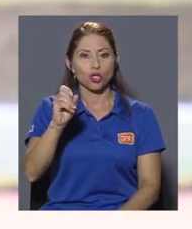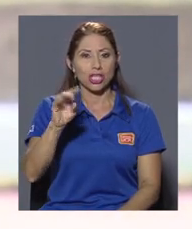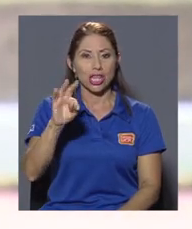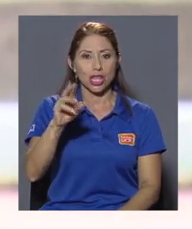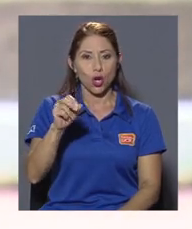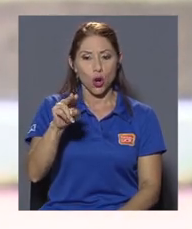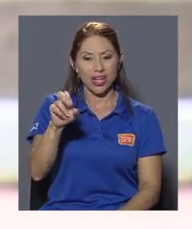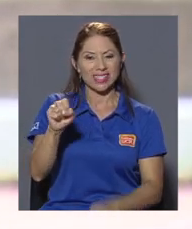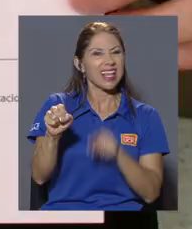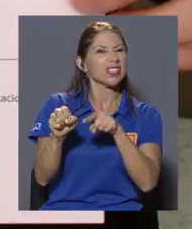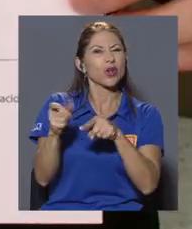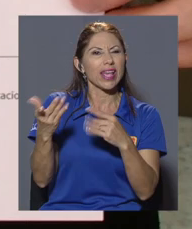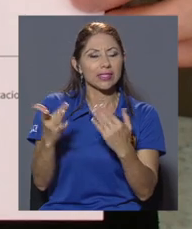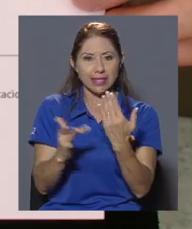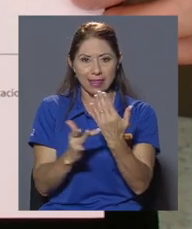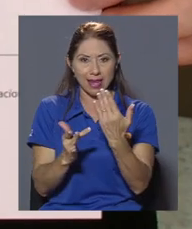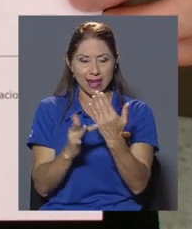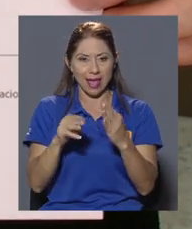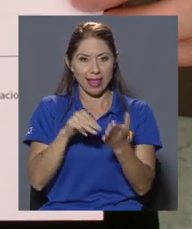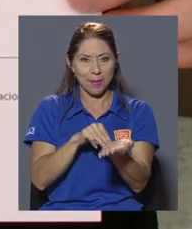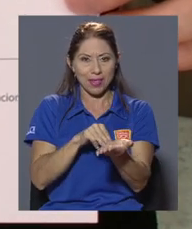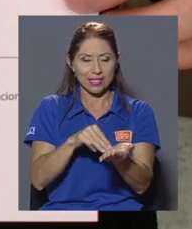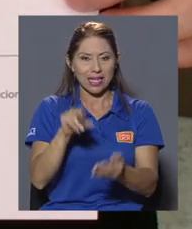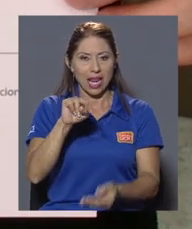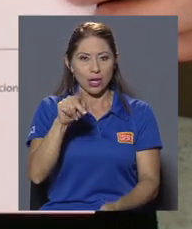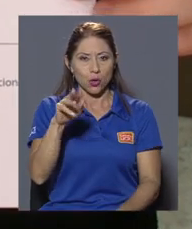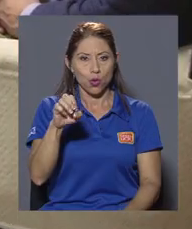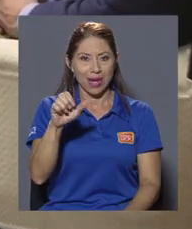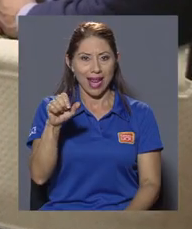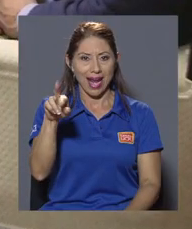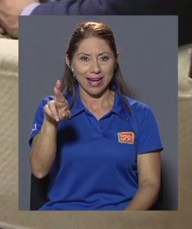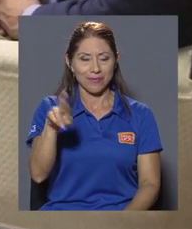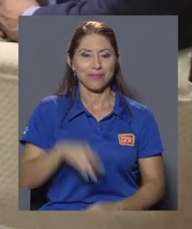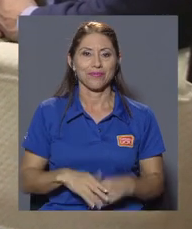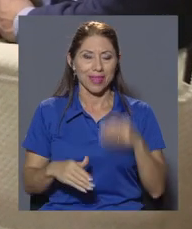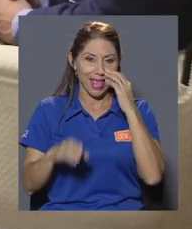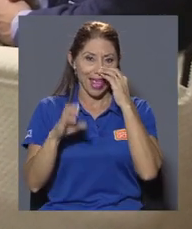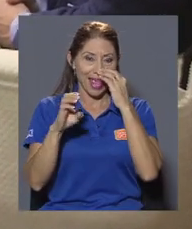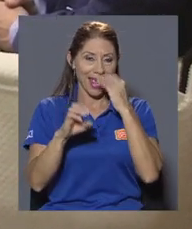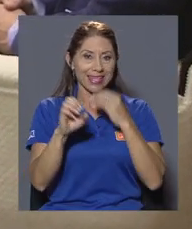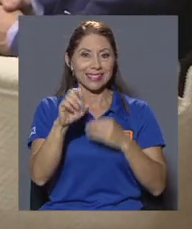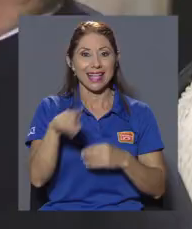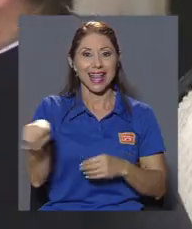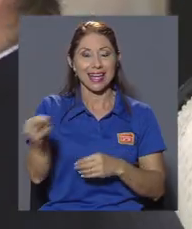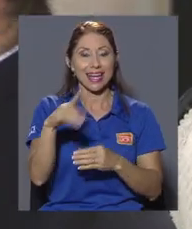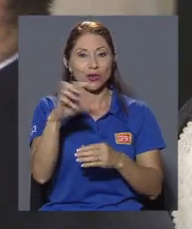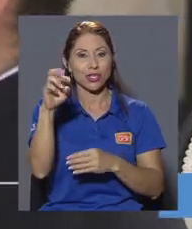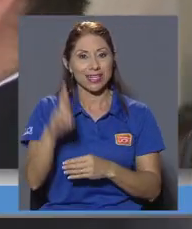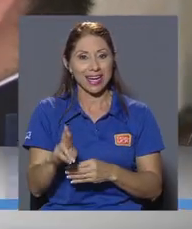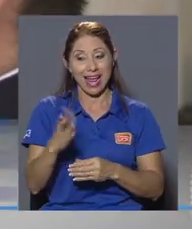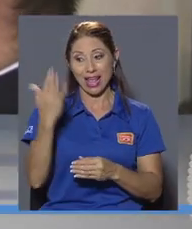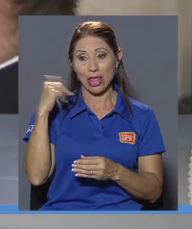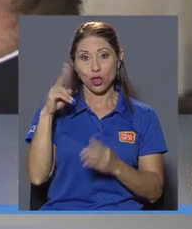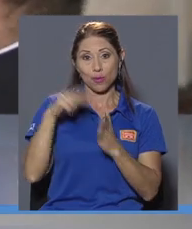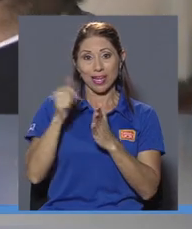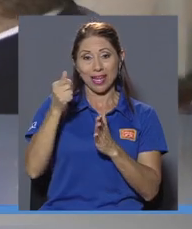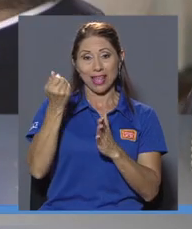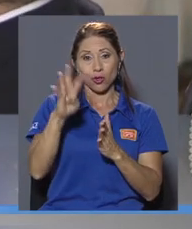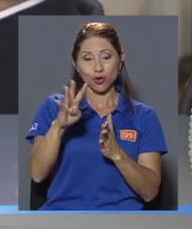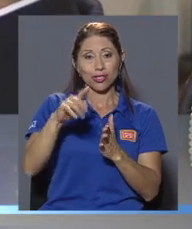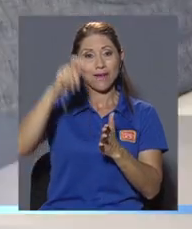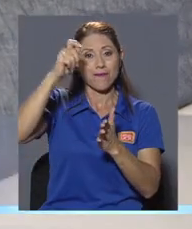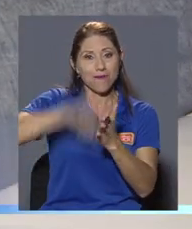es una técnica de la medicina nuclear. El CERN y Costa Rica firmaron en el 2014 un acuerdo de